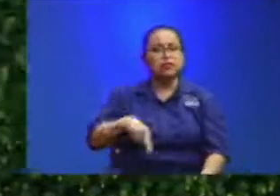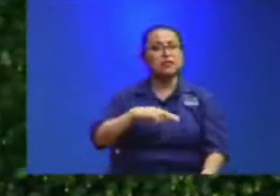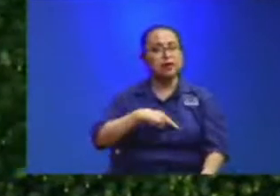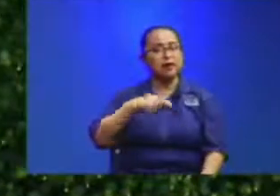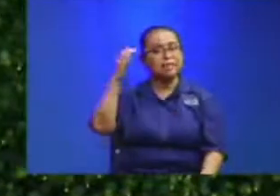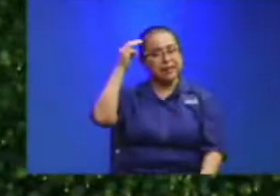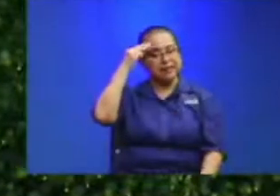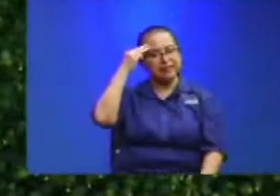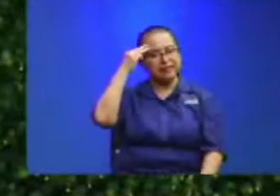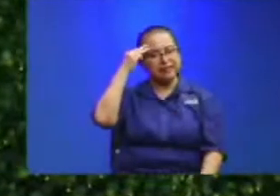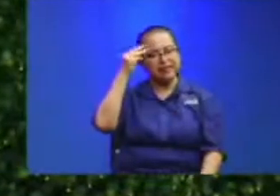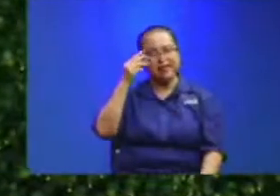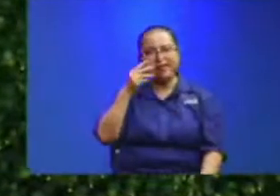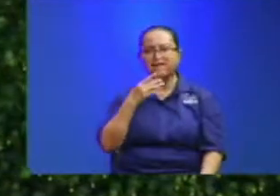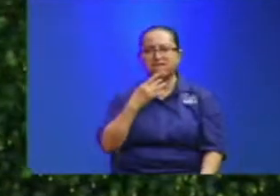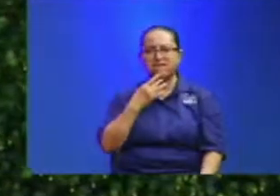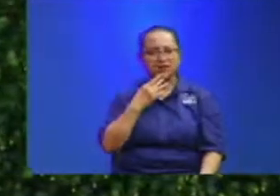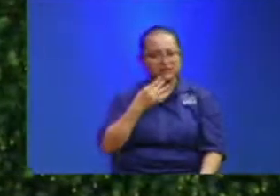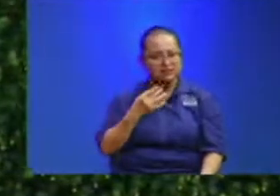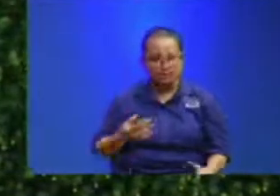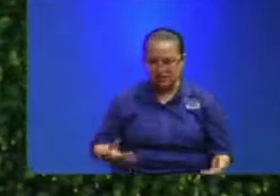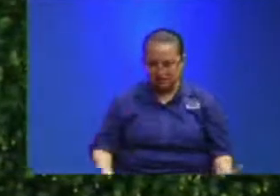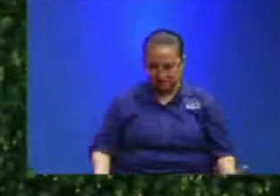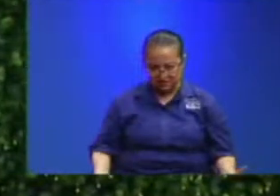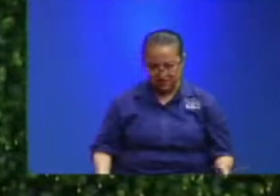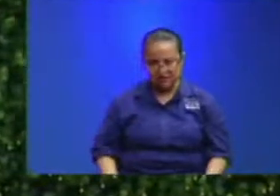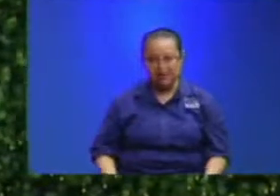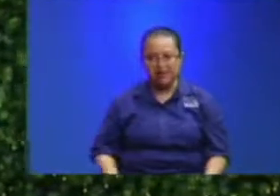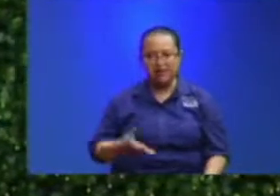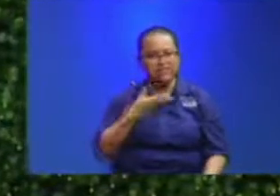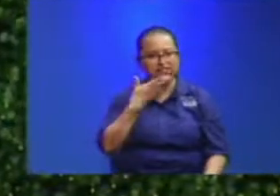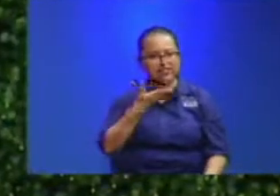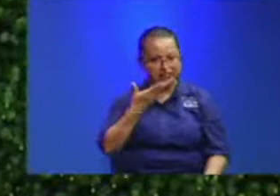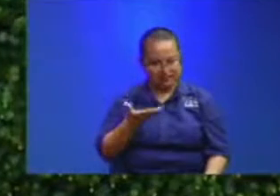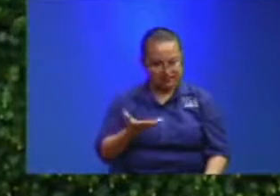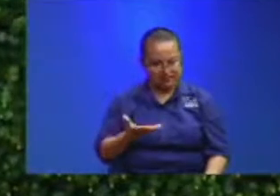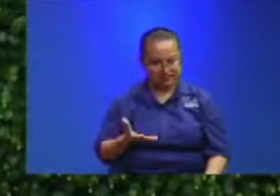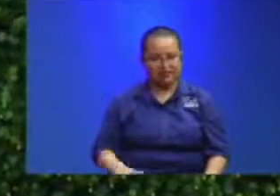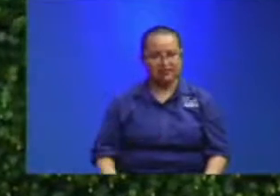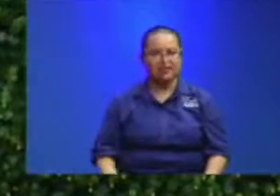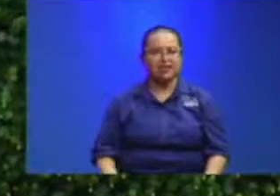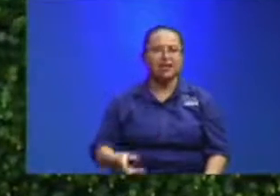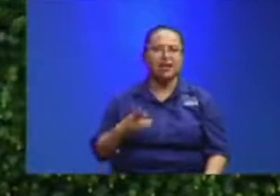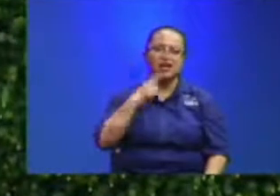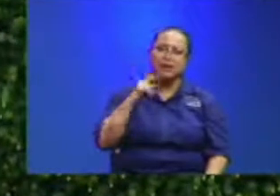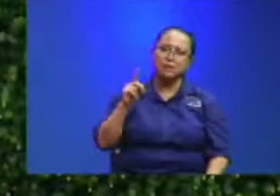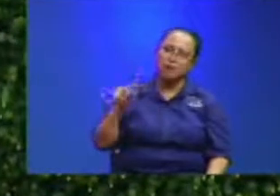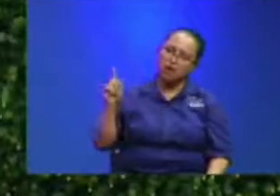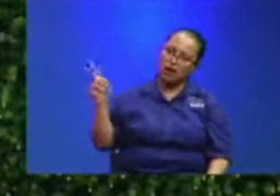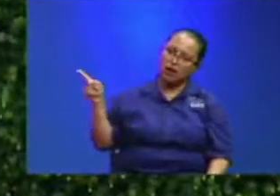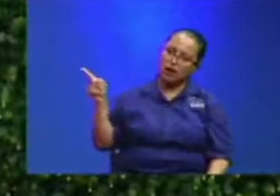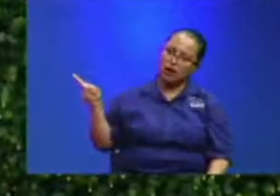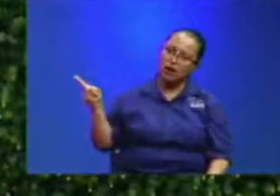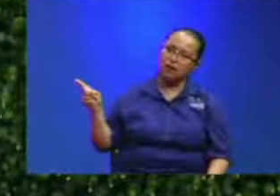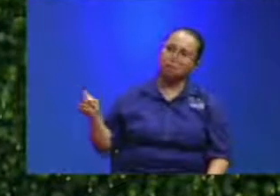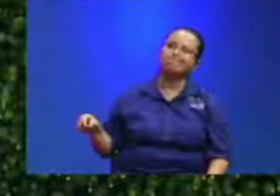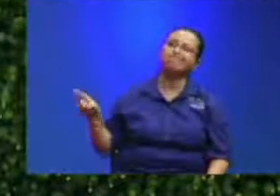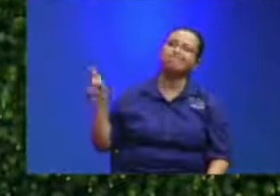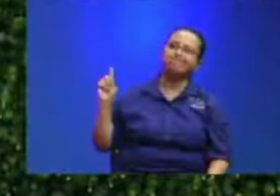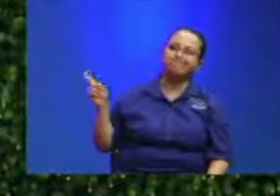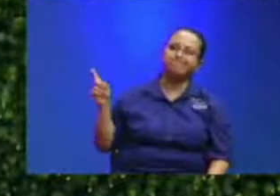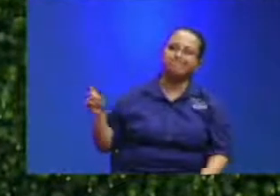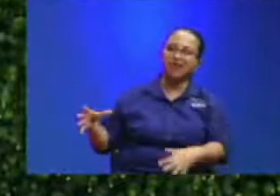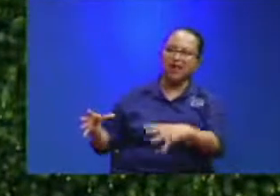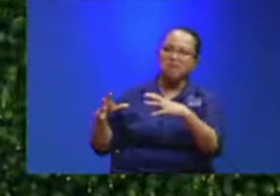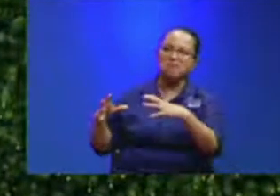digamos haya fulano es piedra tropezando no no no el hermanito aquel que siempre me hace caras cada vez que entres en la